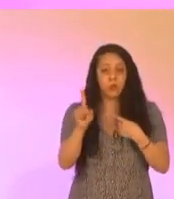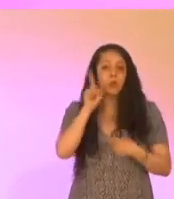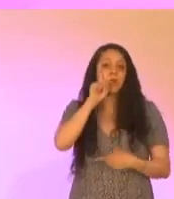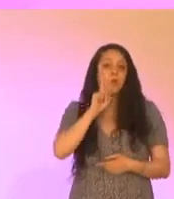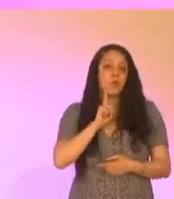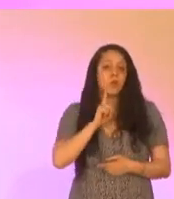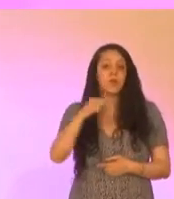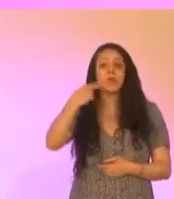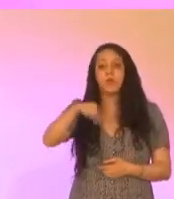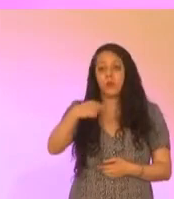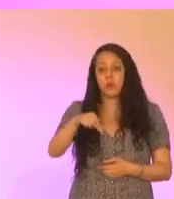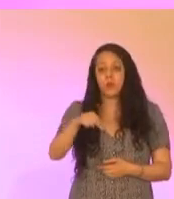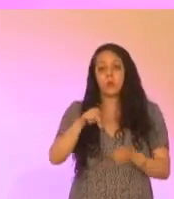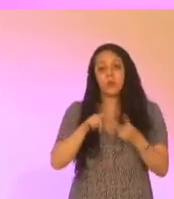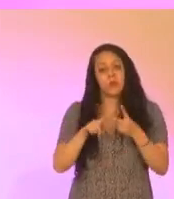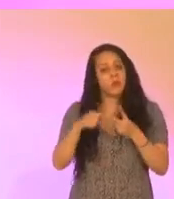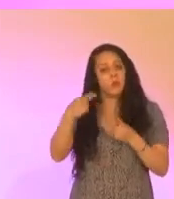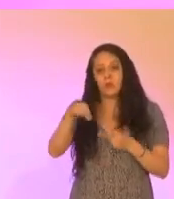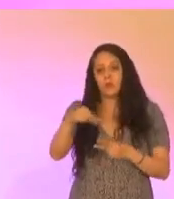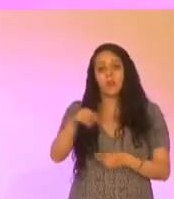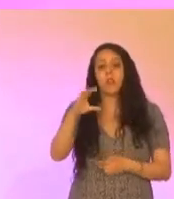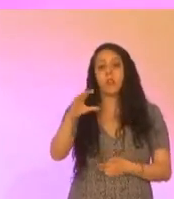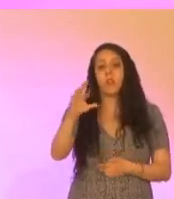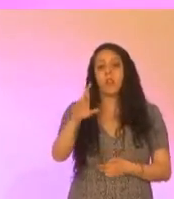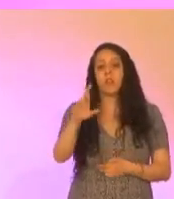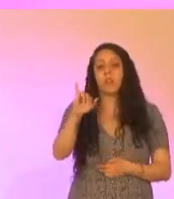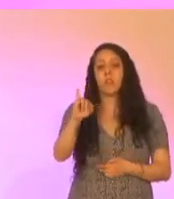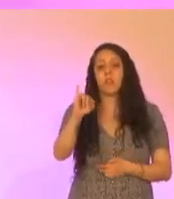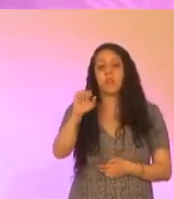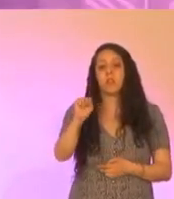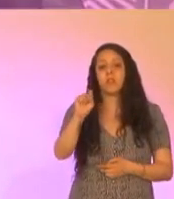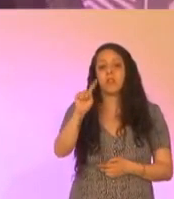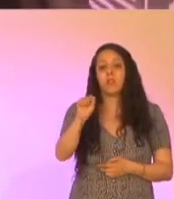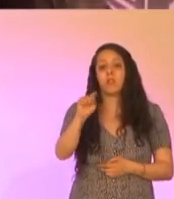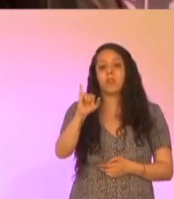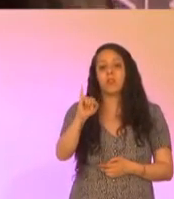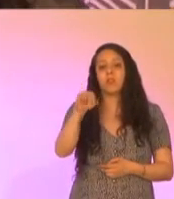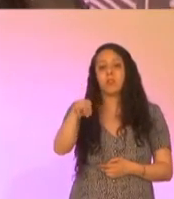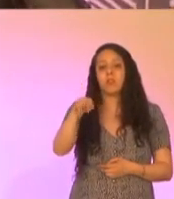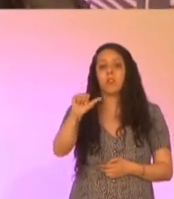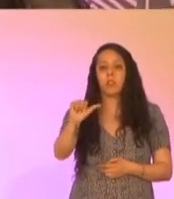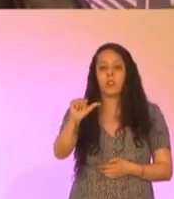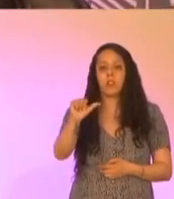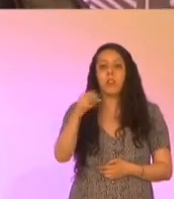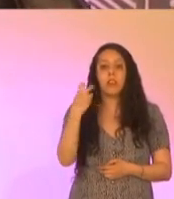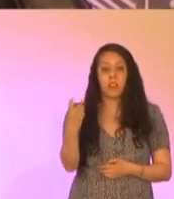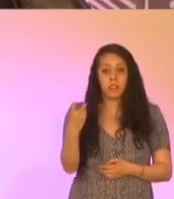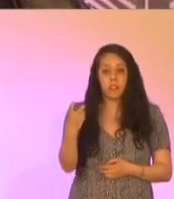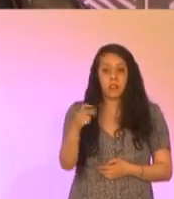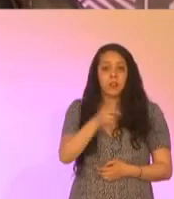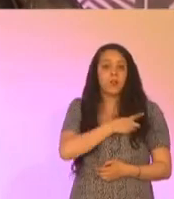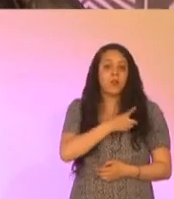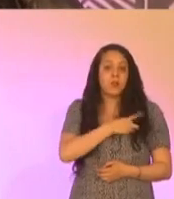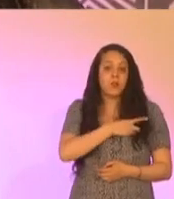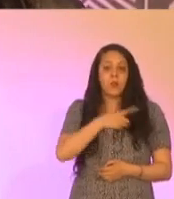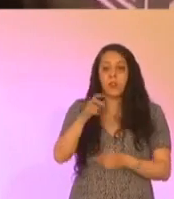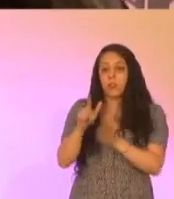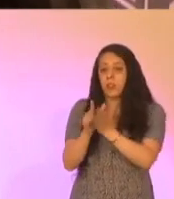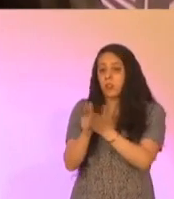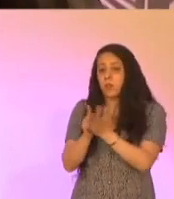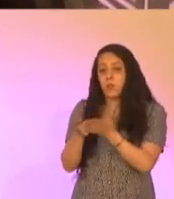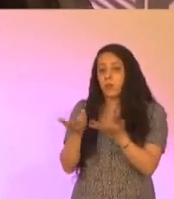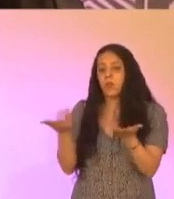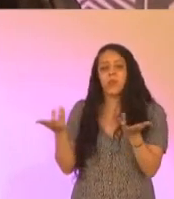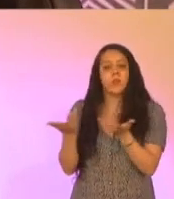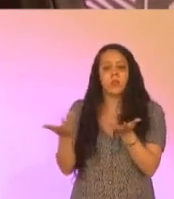repite textos o que es cristina soto van der plus que es autora también de curazao consta de ese puente pueblo de